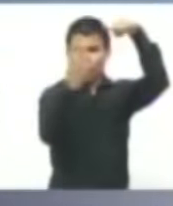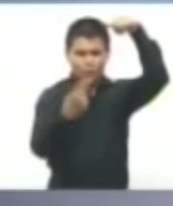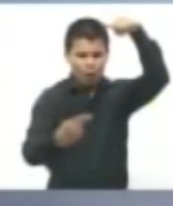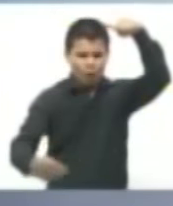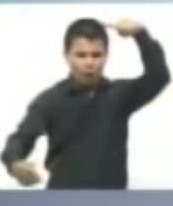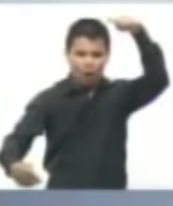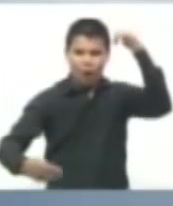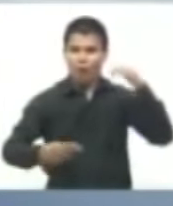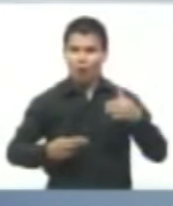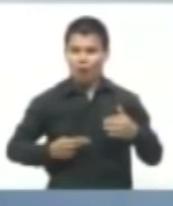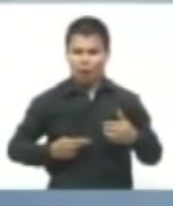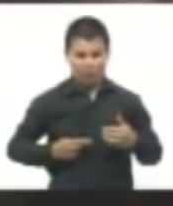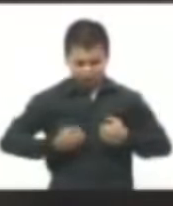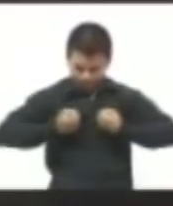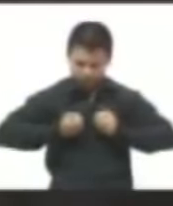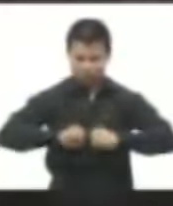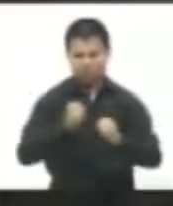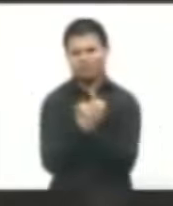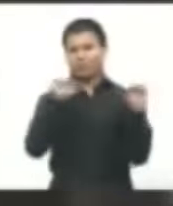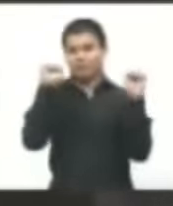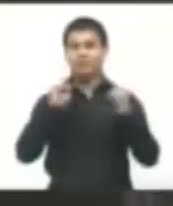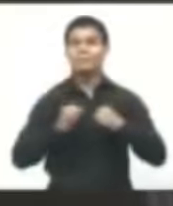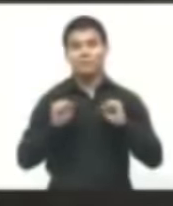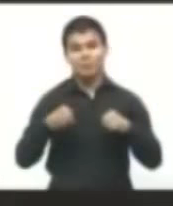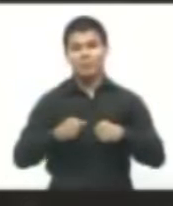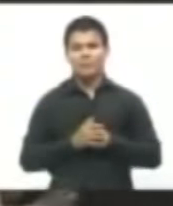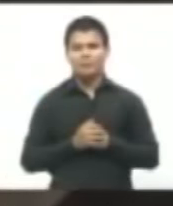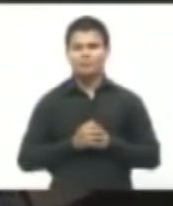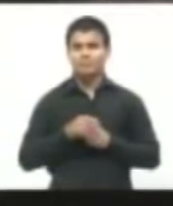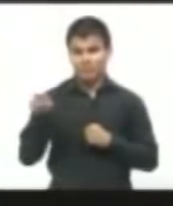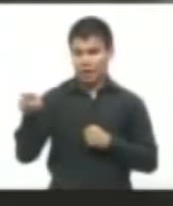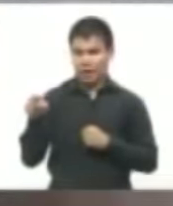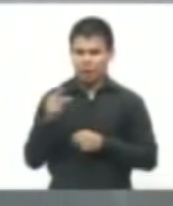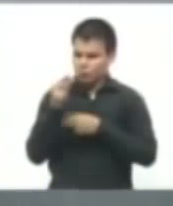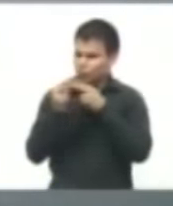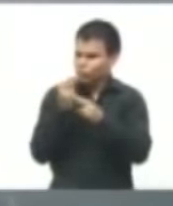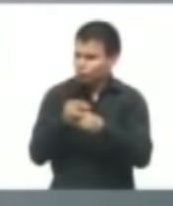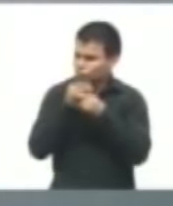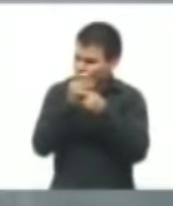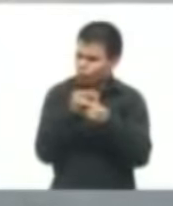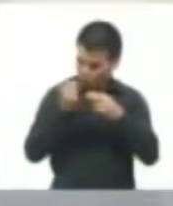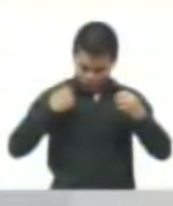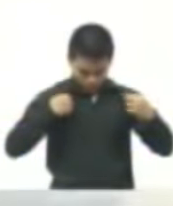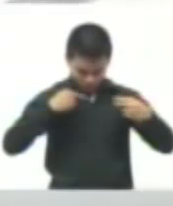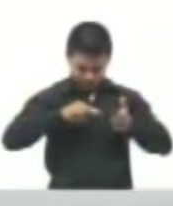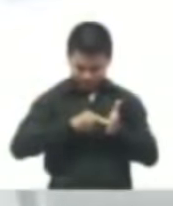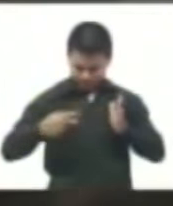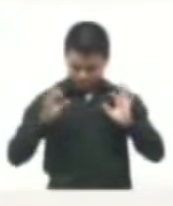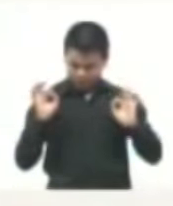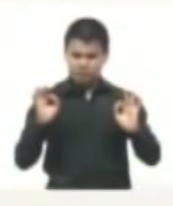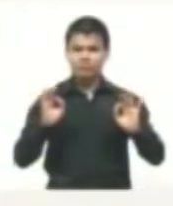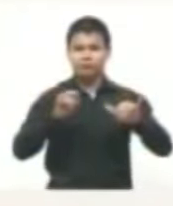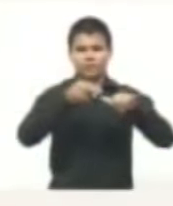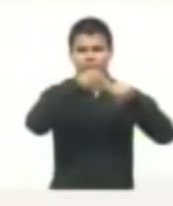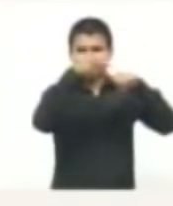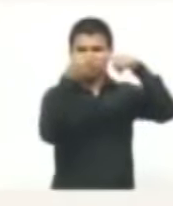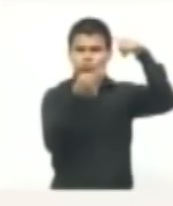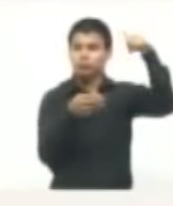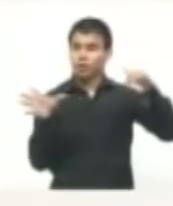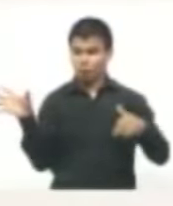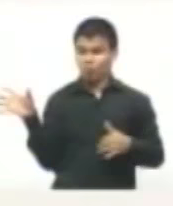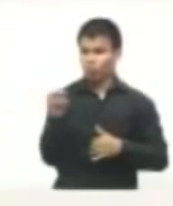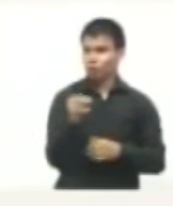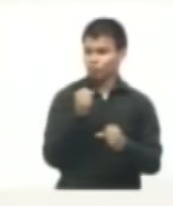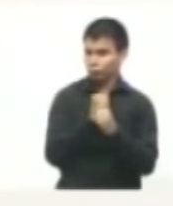de récords mundiales, son los encargados de brindarles la seguridad a todo aquel que quiera experimentar la adrenalina. Todos nosotros